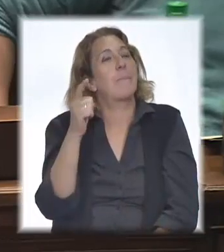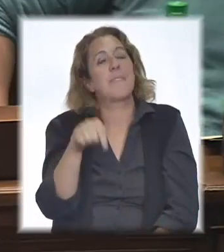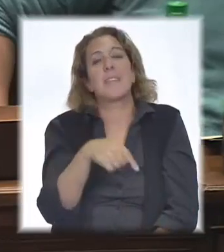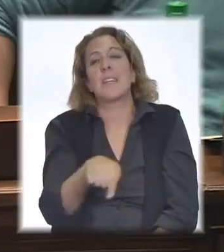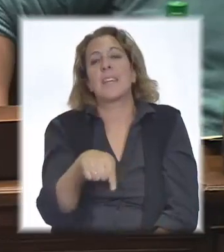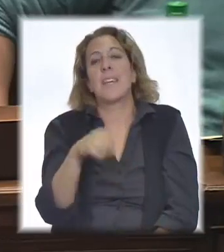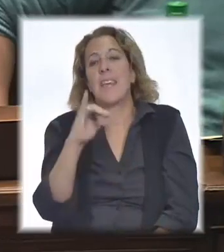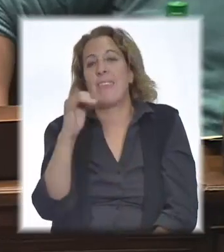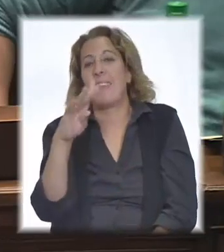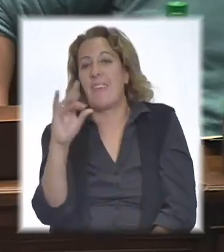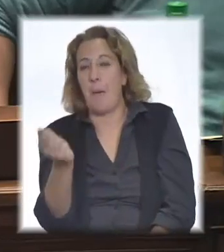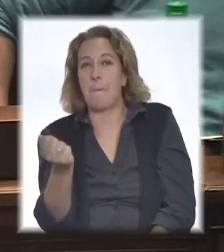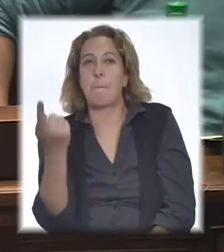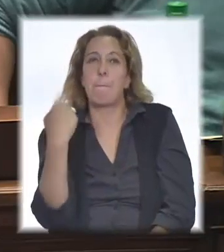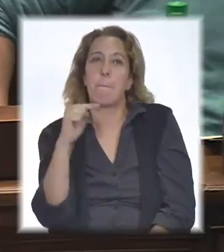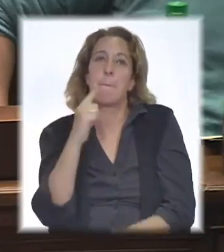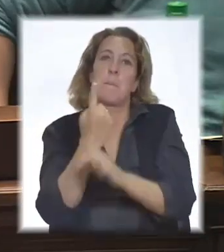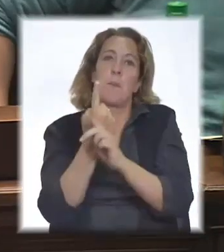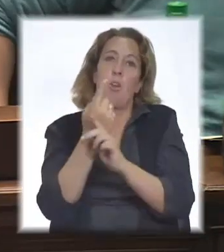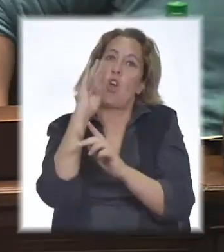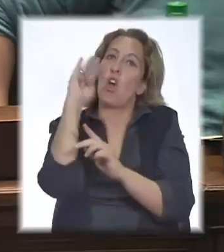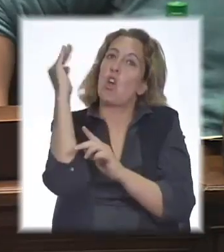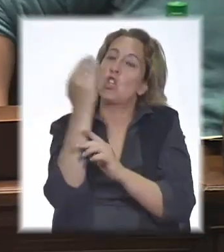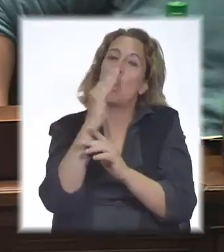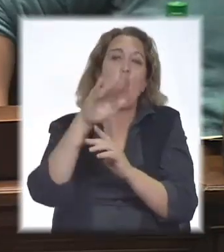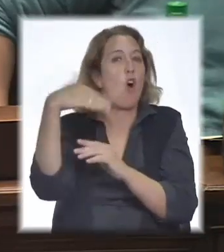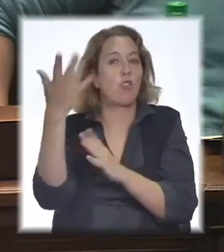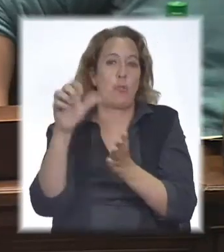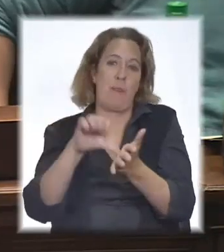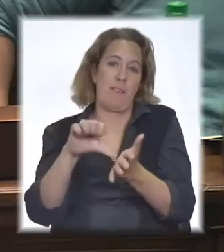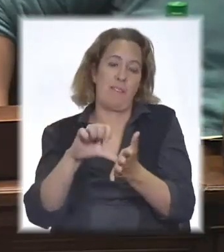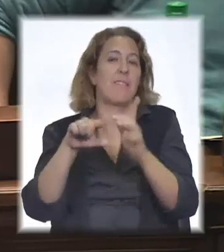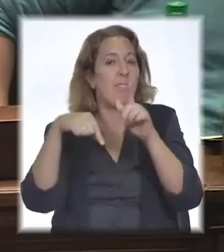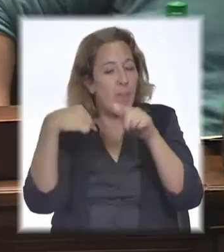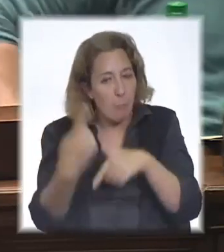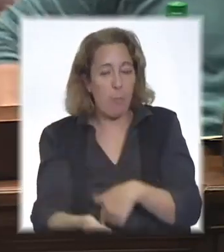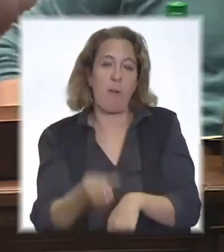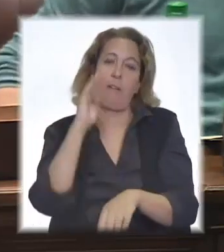exterior y luego en nuestro país